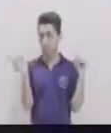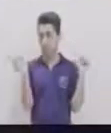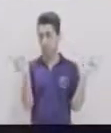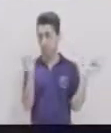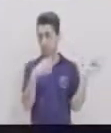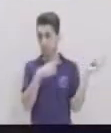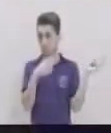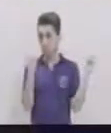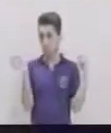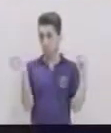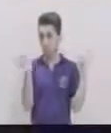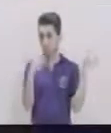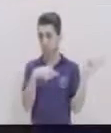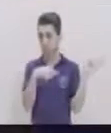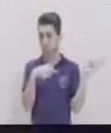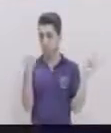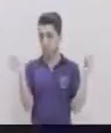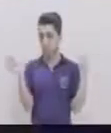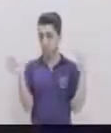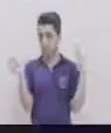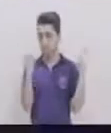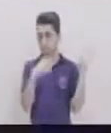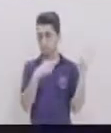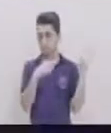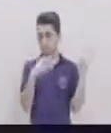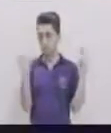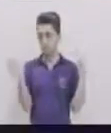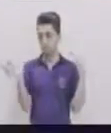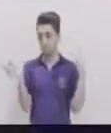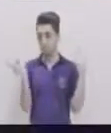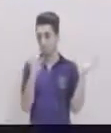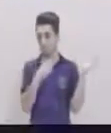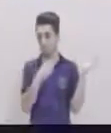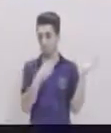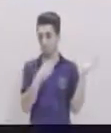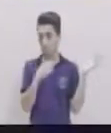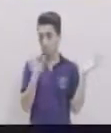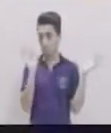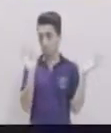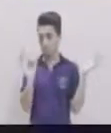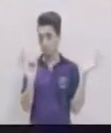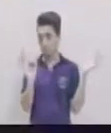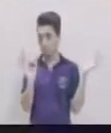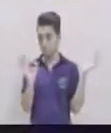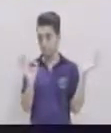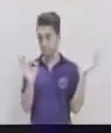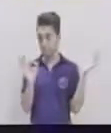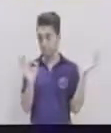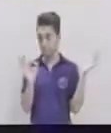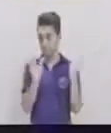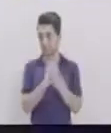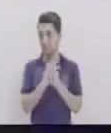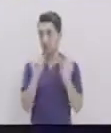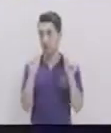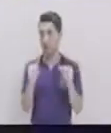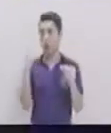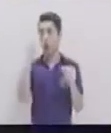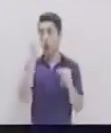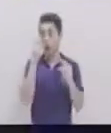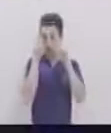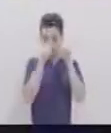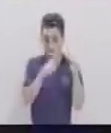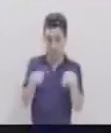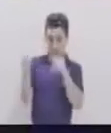2, 3, 4, 5. Ahora vamos a hacer círculos con los